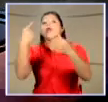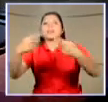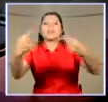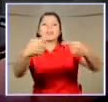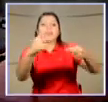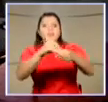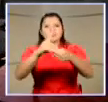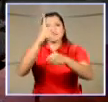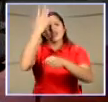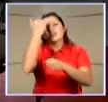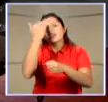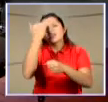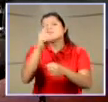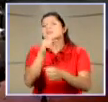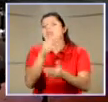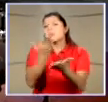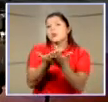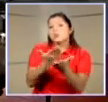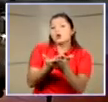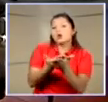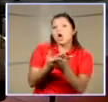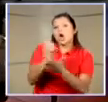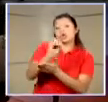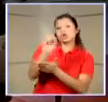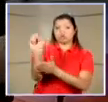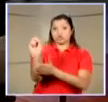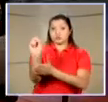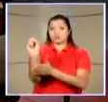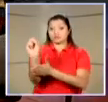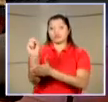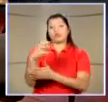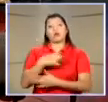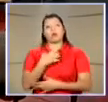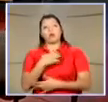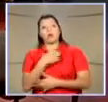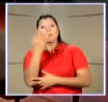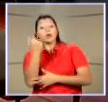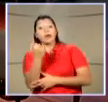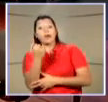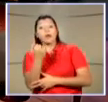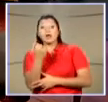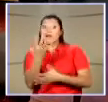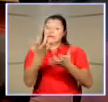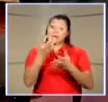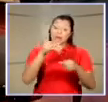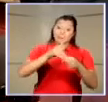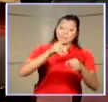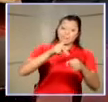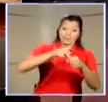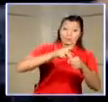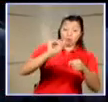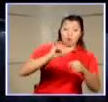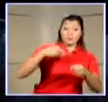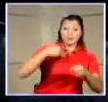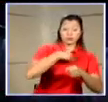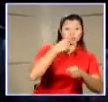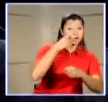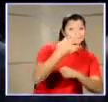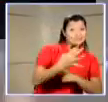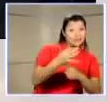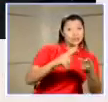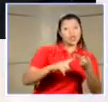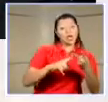don Otón Solís, resentido porque no fue ni ministro de Hacienda ni ganó las elecciones. ¿verdad? Entonces se convirtió en el principal yo no me meto